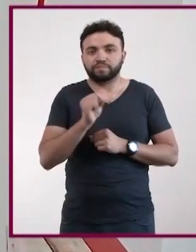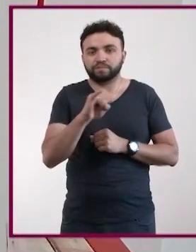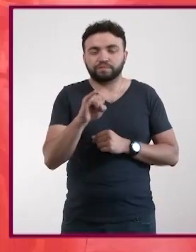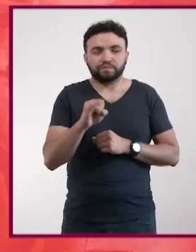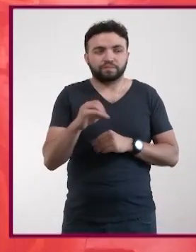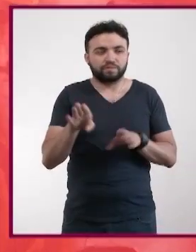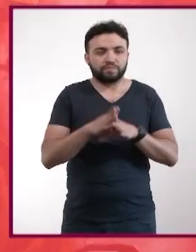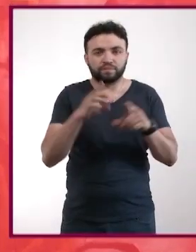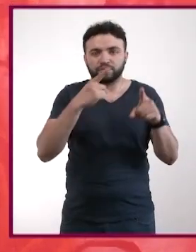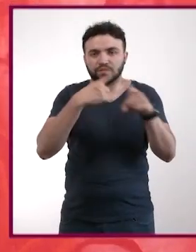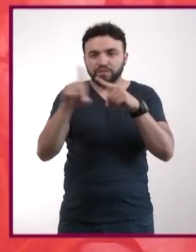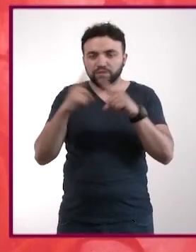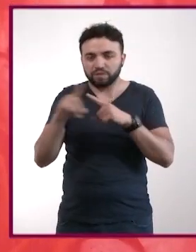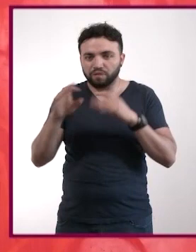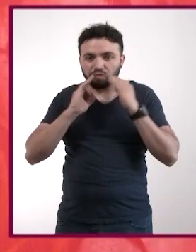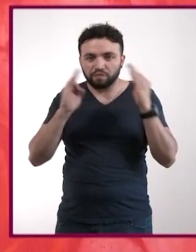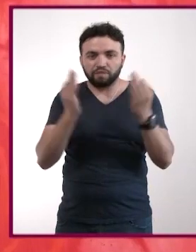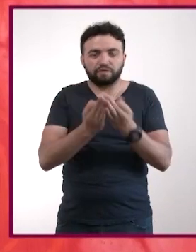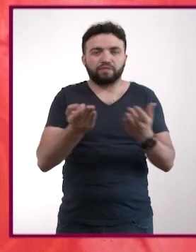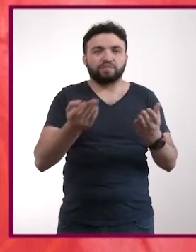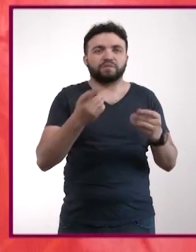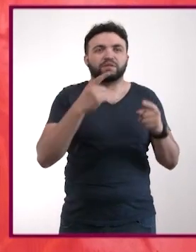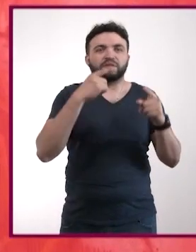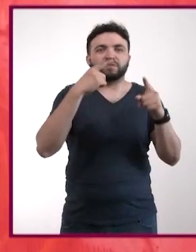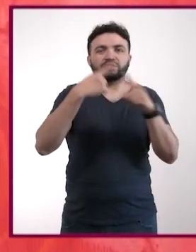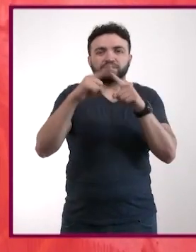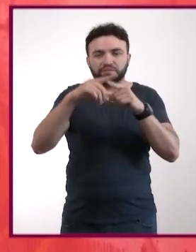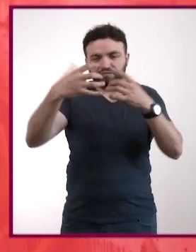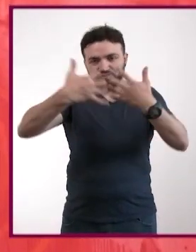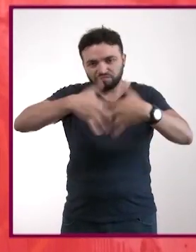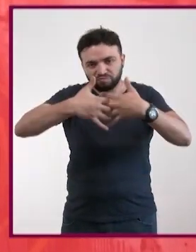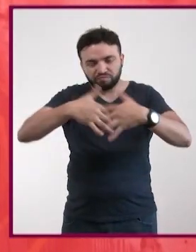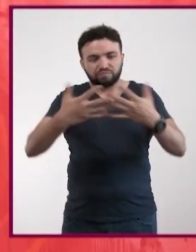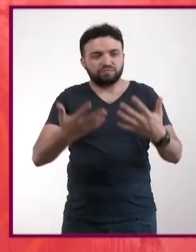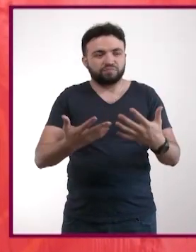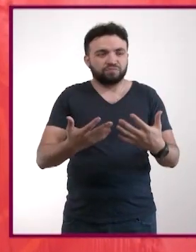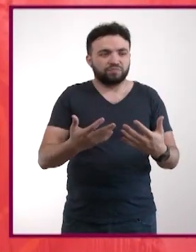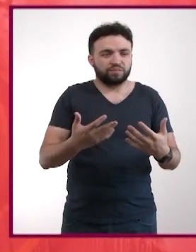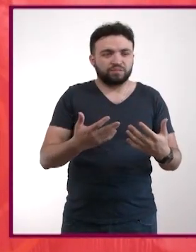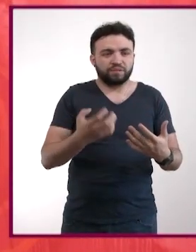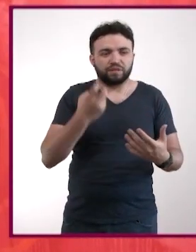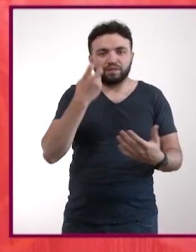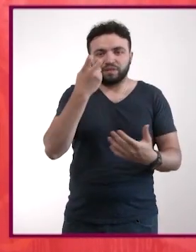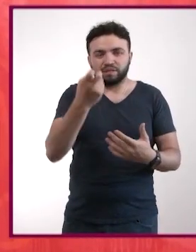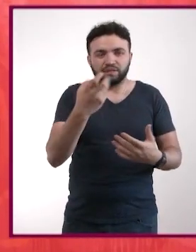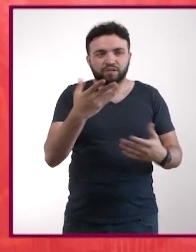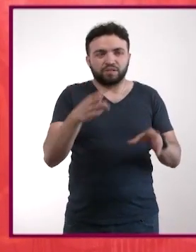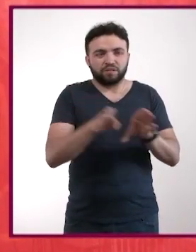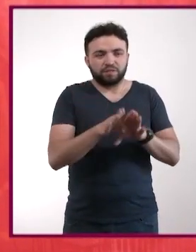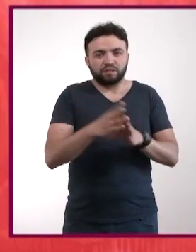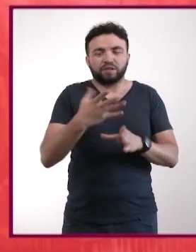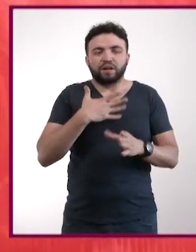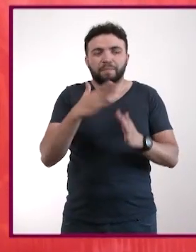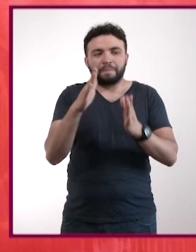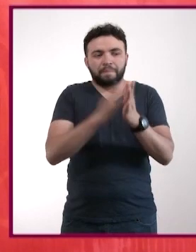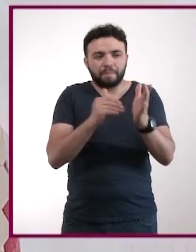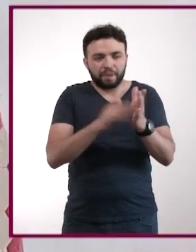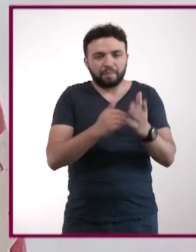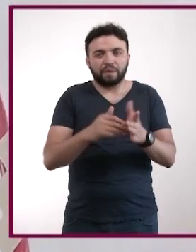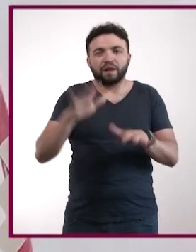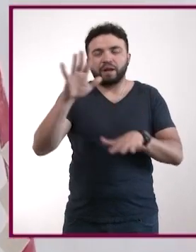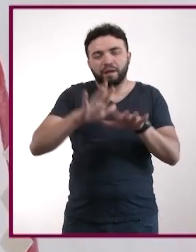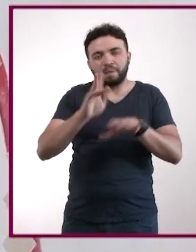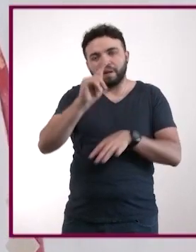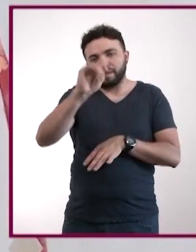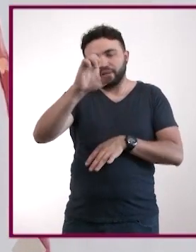Con diferentes formatos, técnicas y soportes, porque hay varias que son en papel, estas son